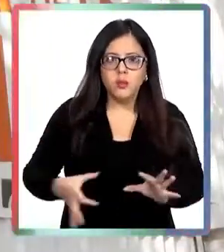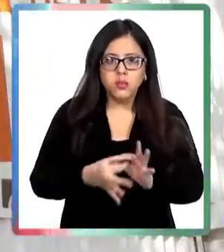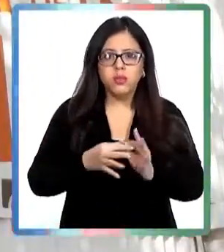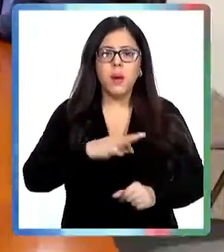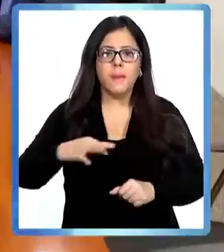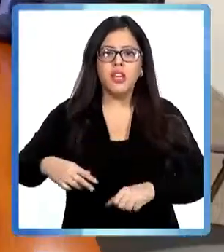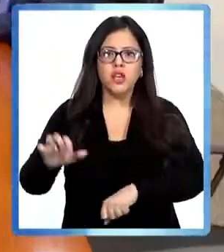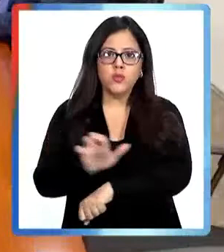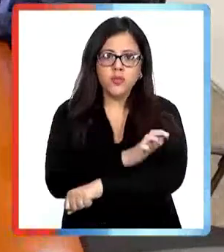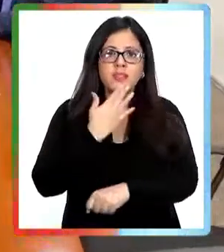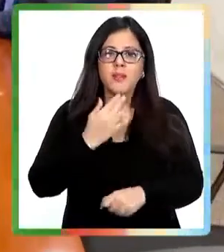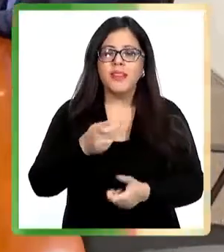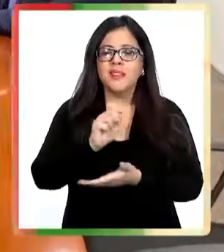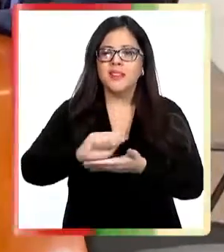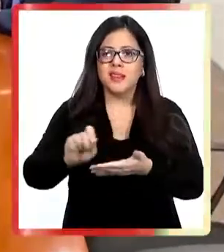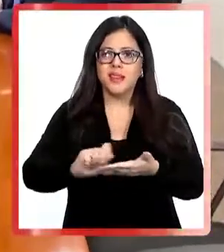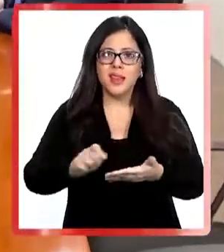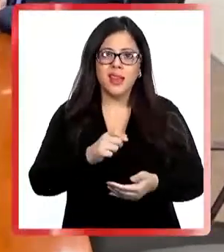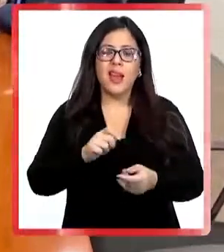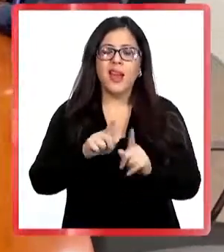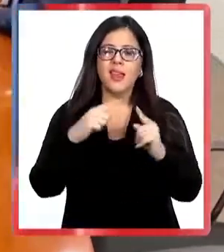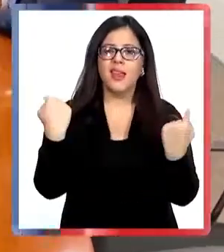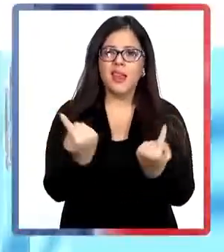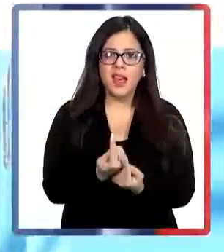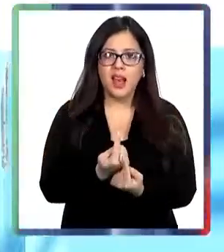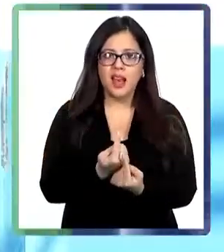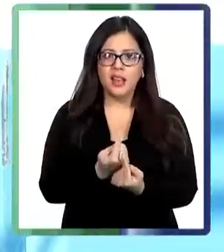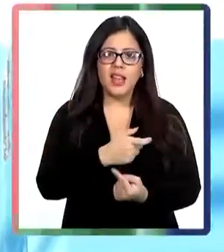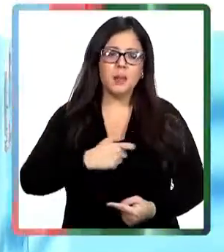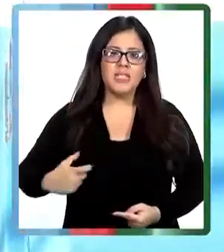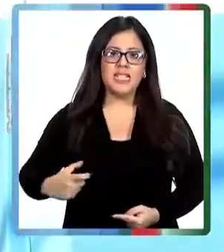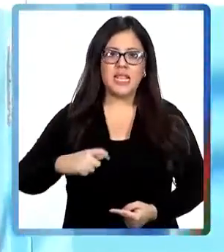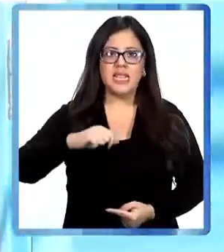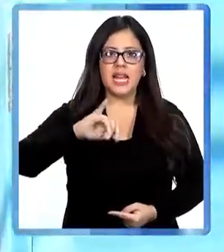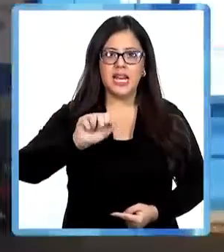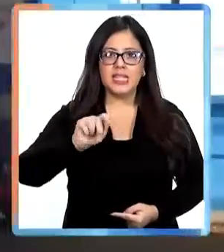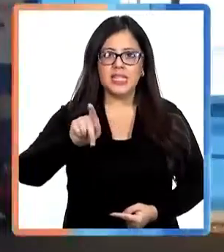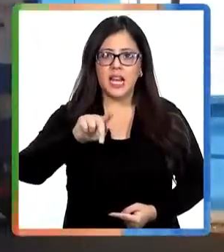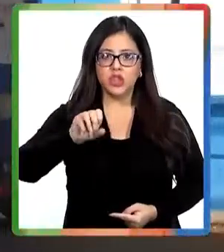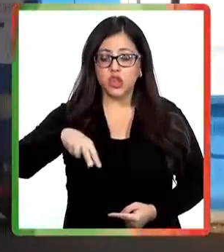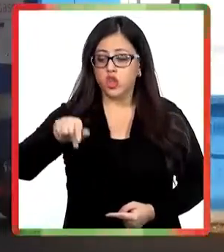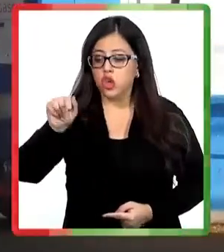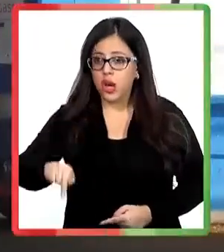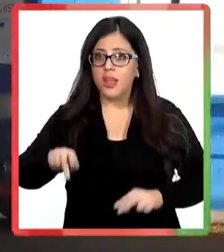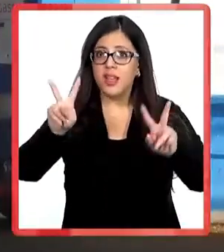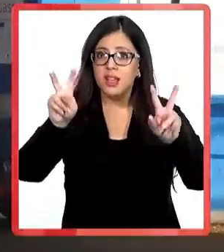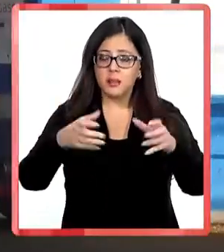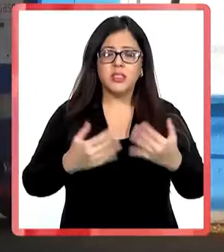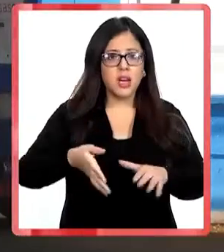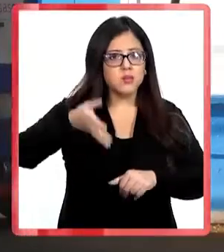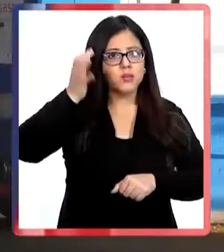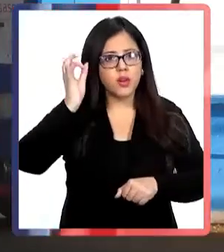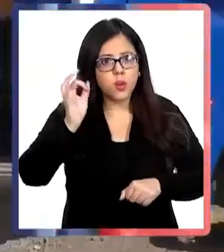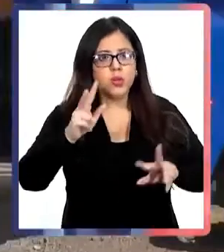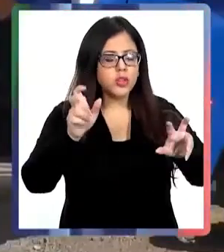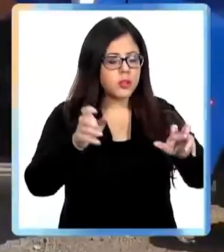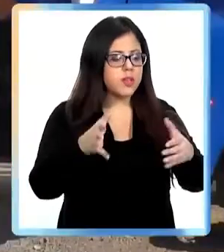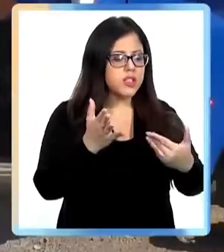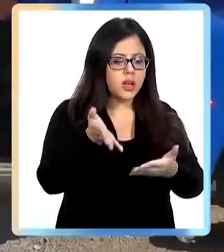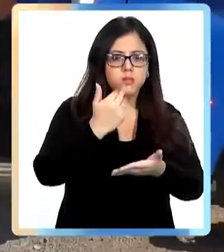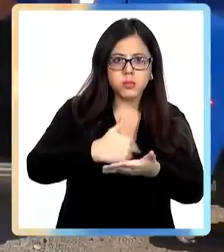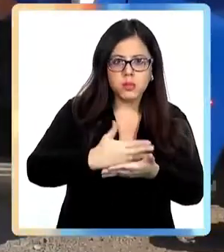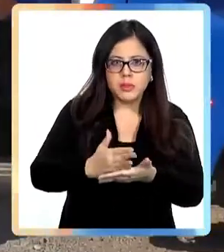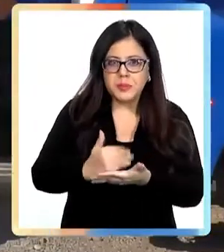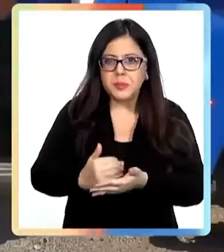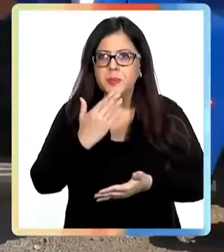de la Secretaría General de la Presidencia Giorgio Jackson. Finalmente esta mesa, que incluyó organismos técnicos con la inclusión también